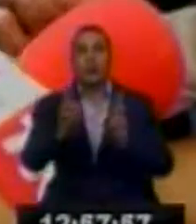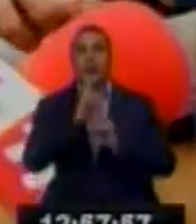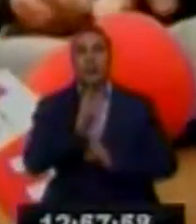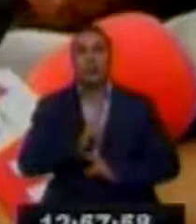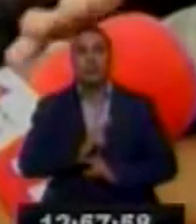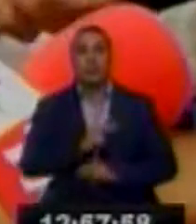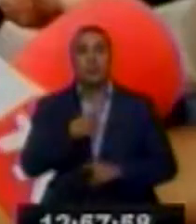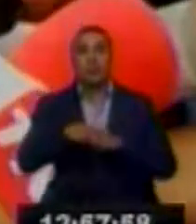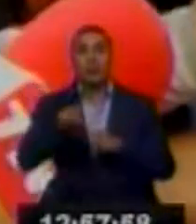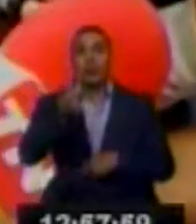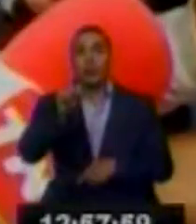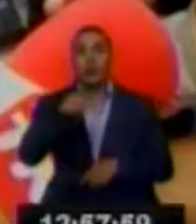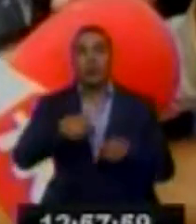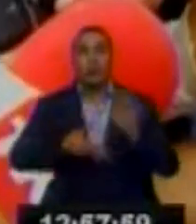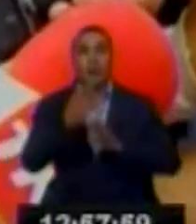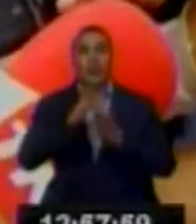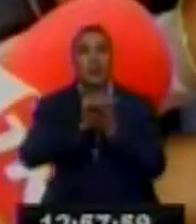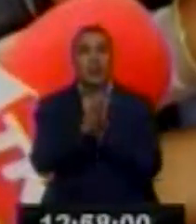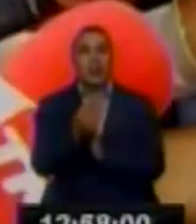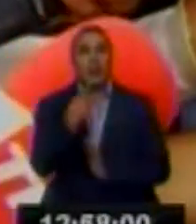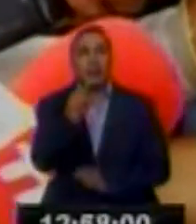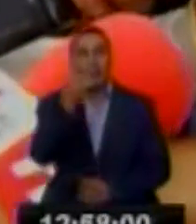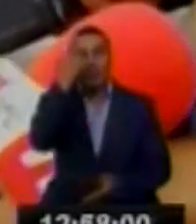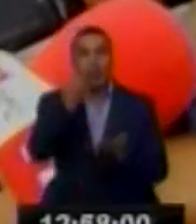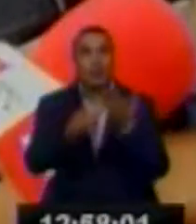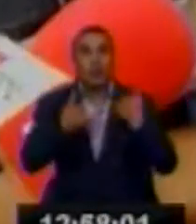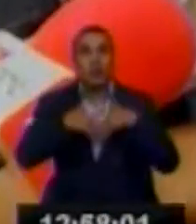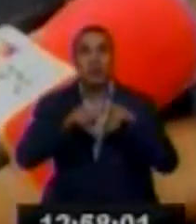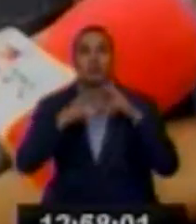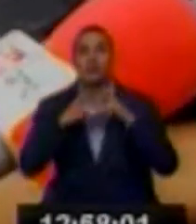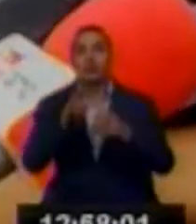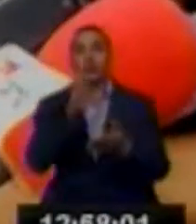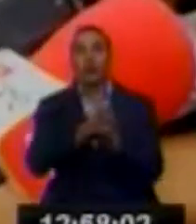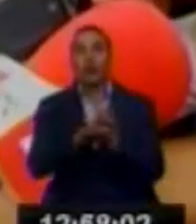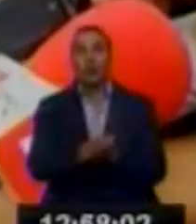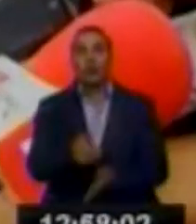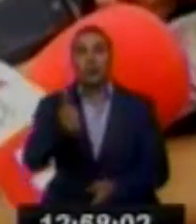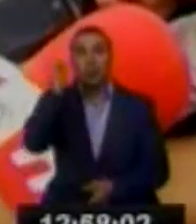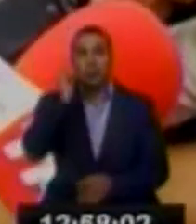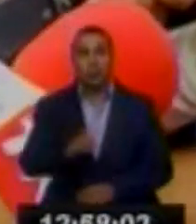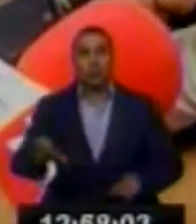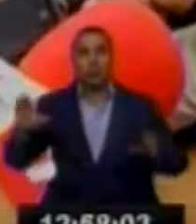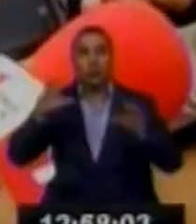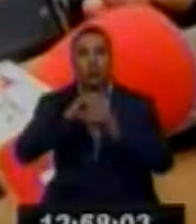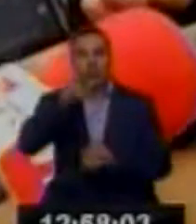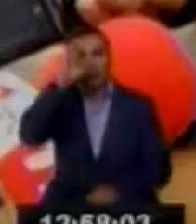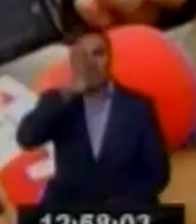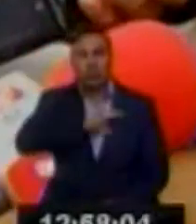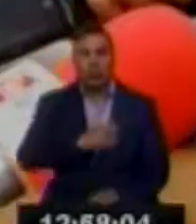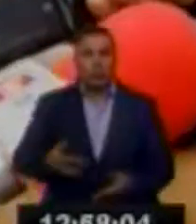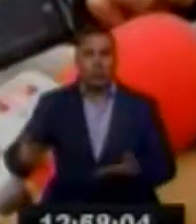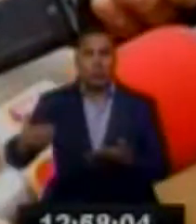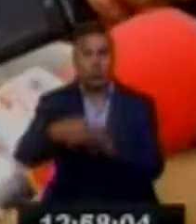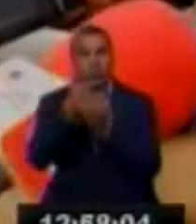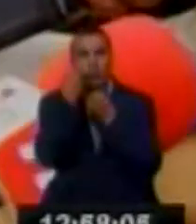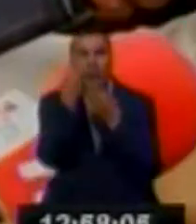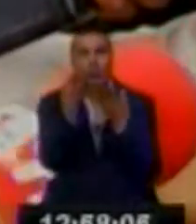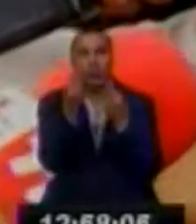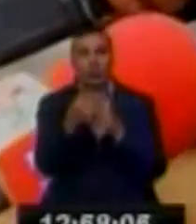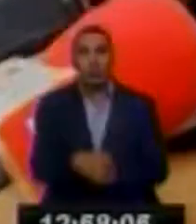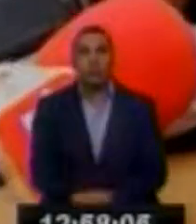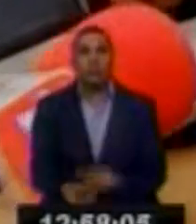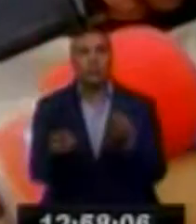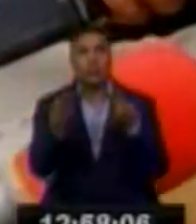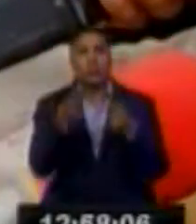no podemos adelantar nada justamente para poder avanzar con tranquilidad. Anoche Criminalística ya levantó información e